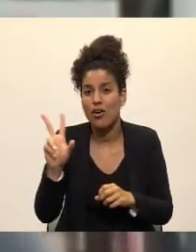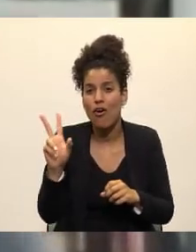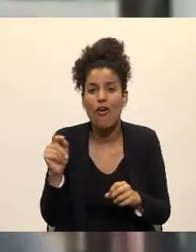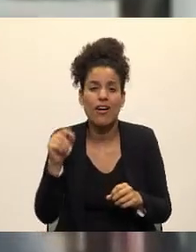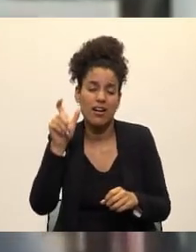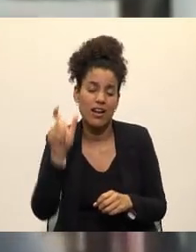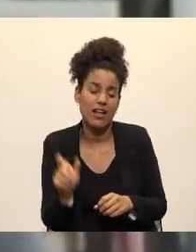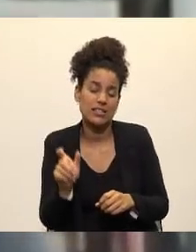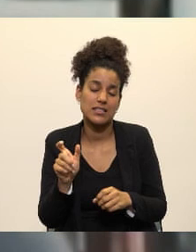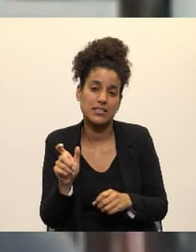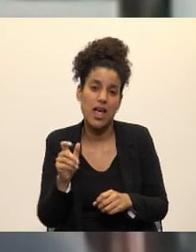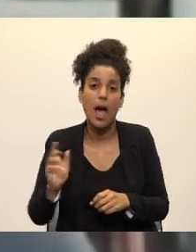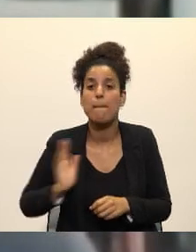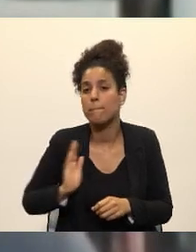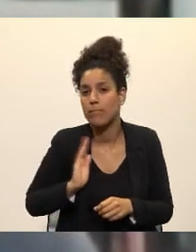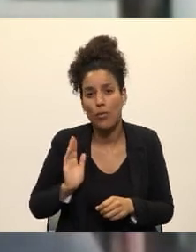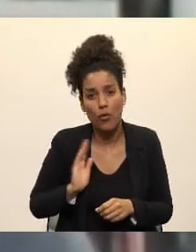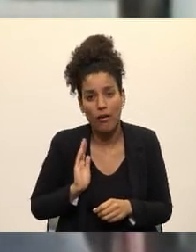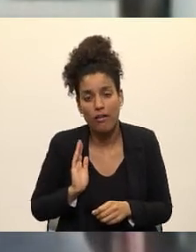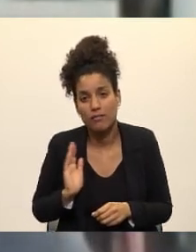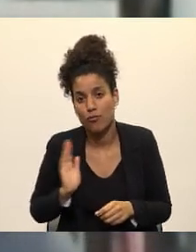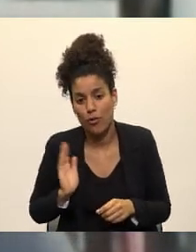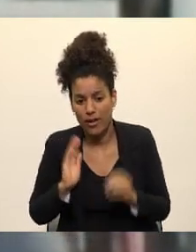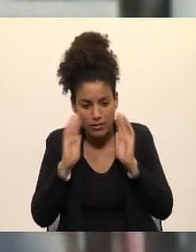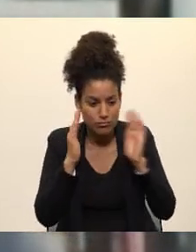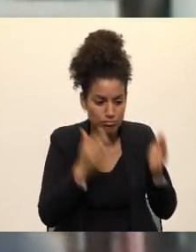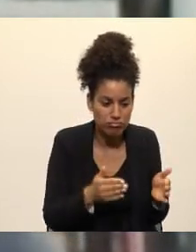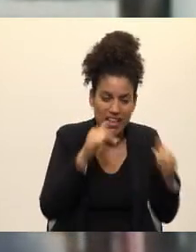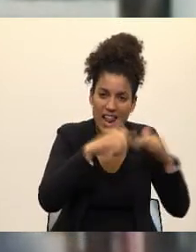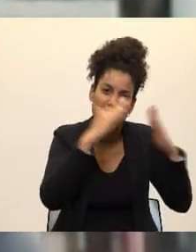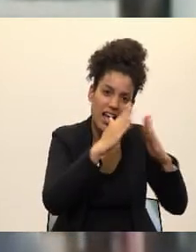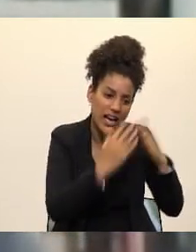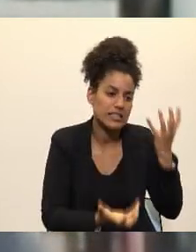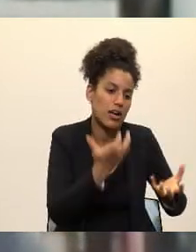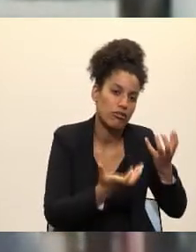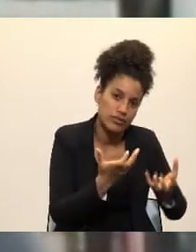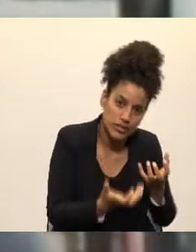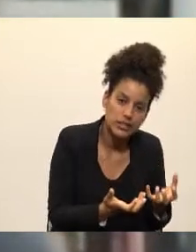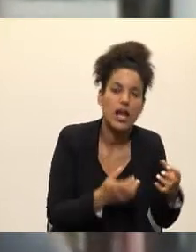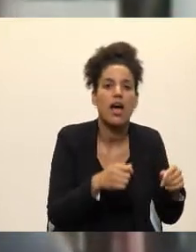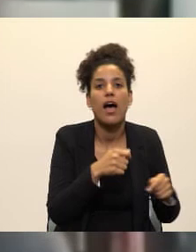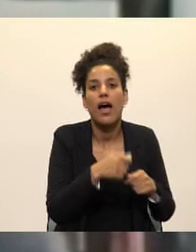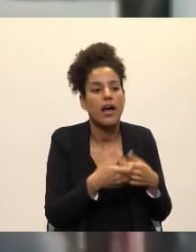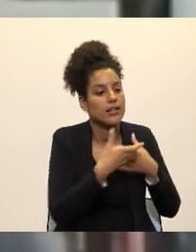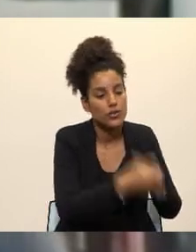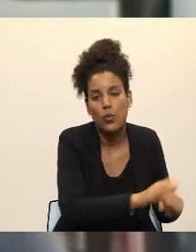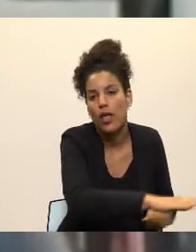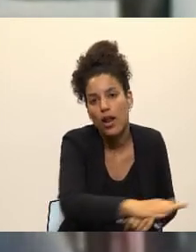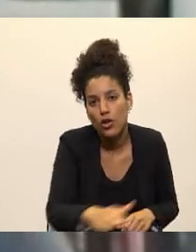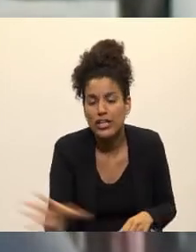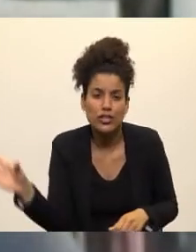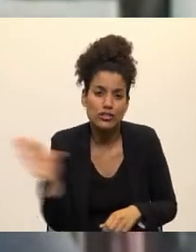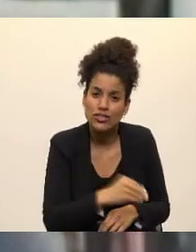mujeres para hacer la atención de las tareas del hogar, acompañar a los chicos y chicas en las tareas escolares,